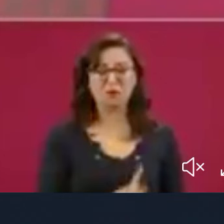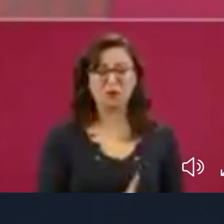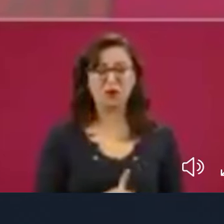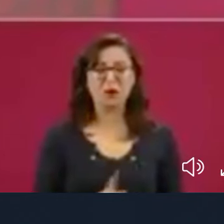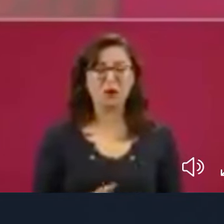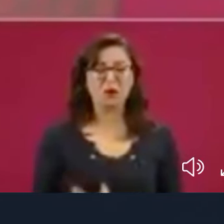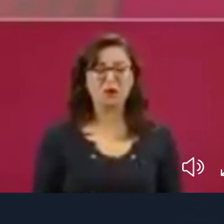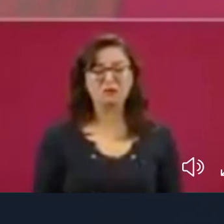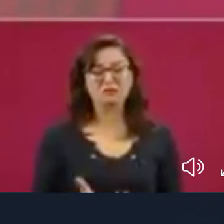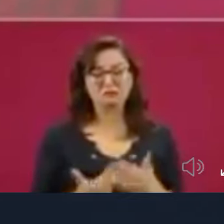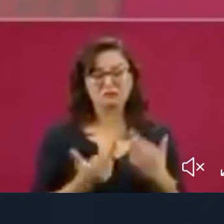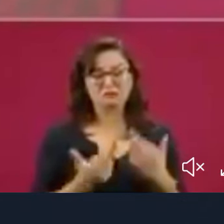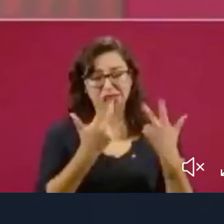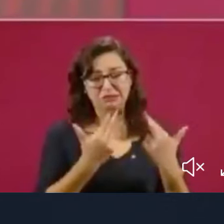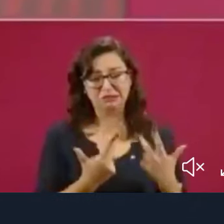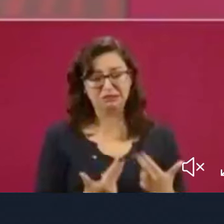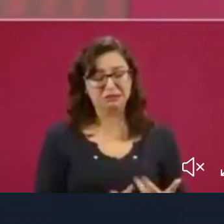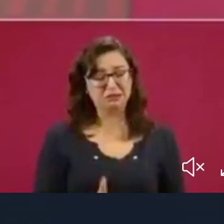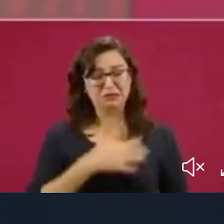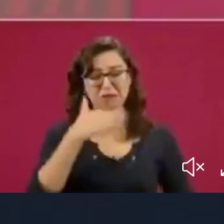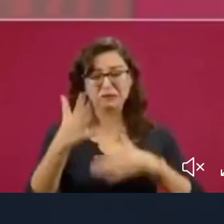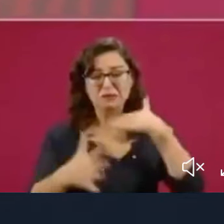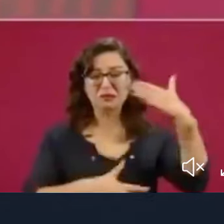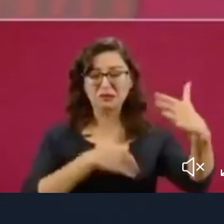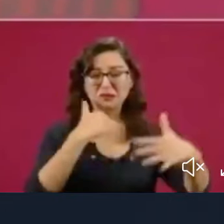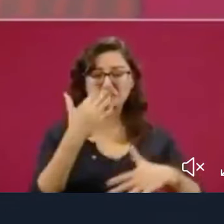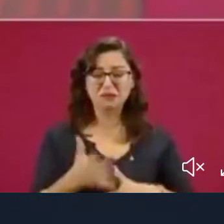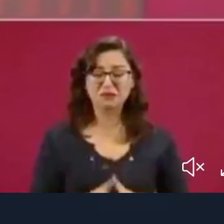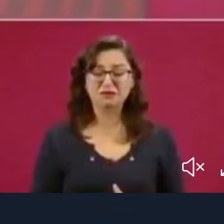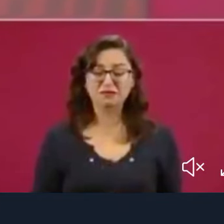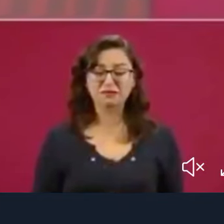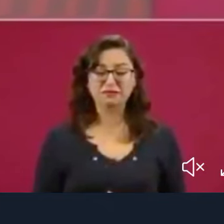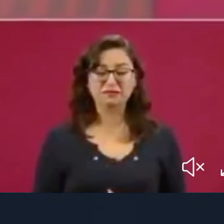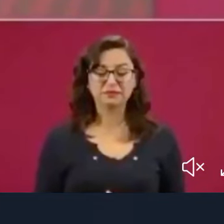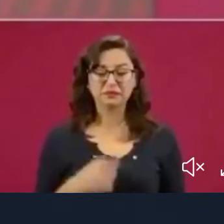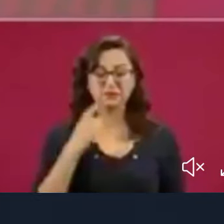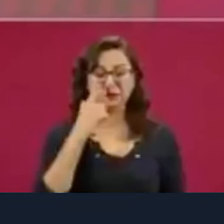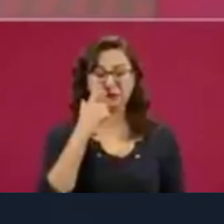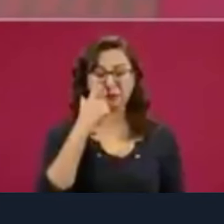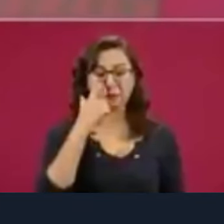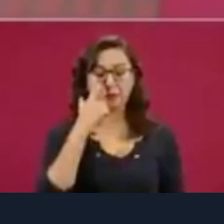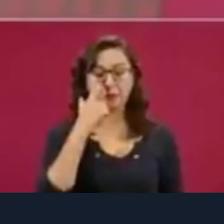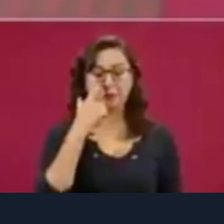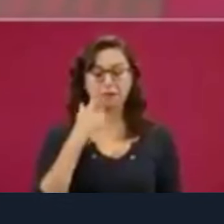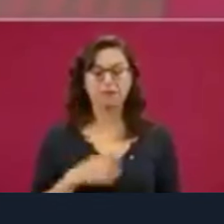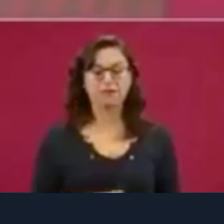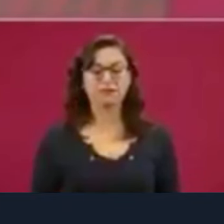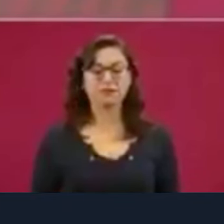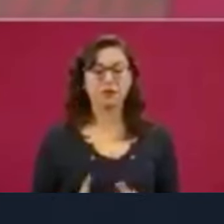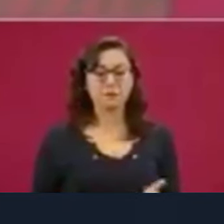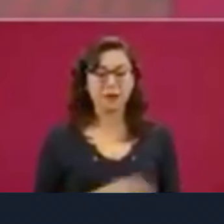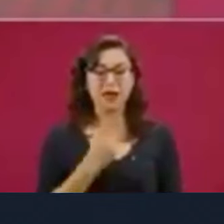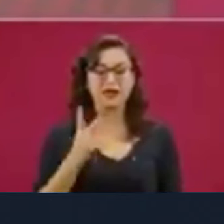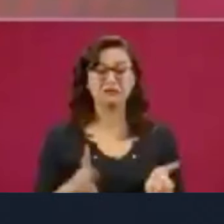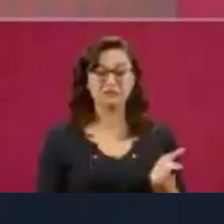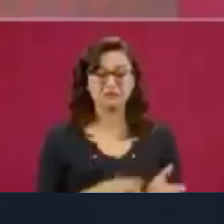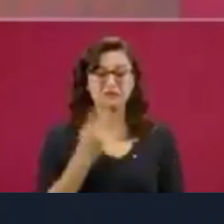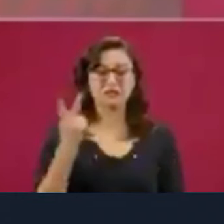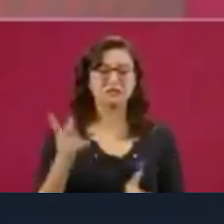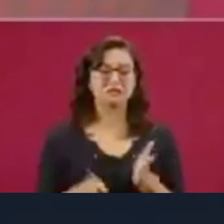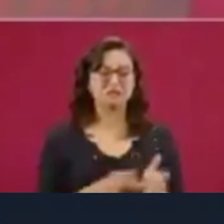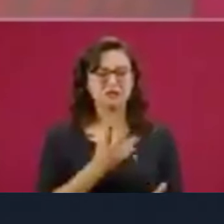sigue descomposición lo que sigue procediendo en la mañana vamos a ver que fluya la información y xl estaremos haciendo llegar